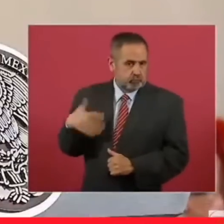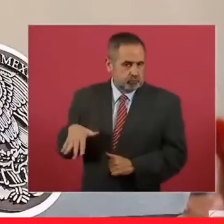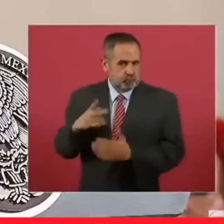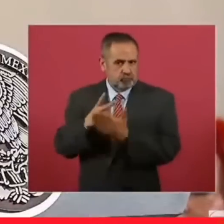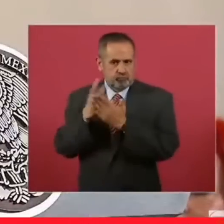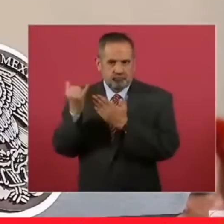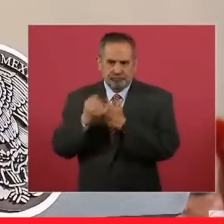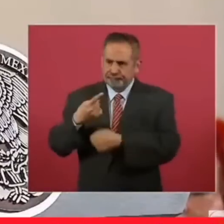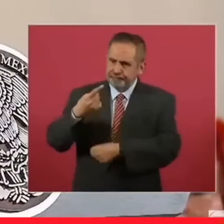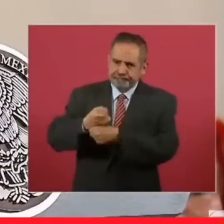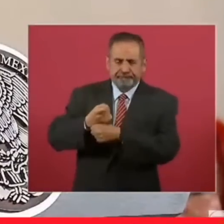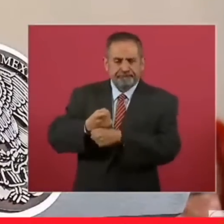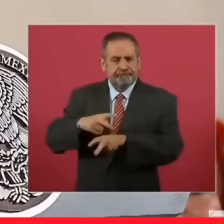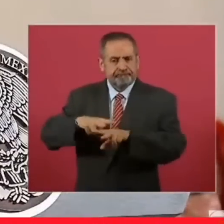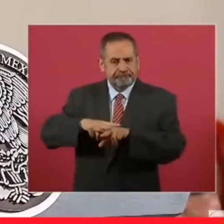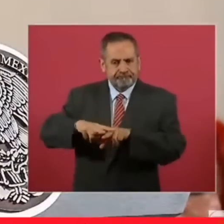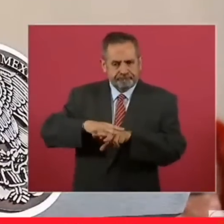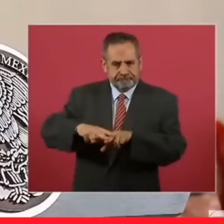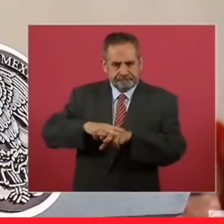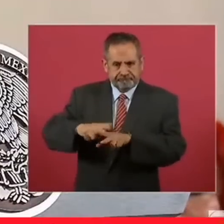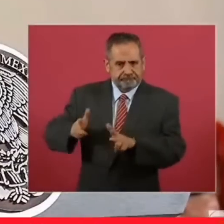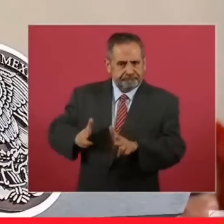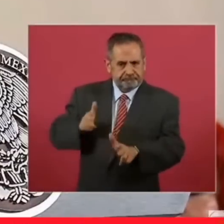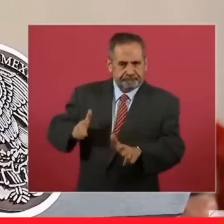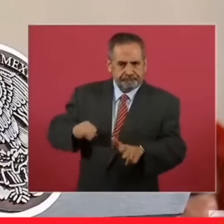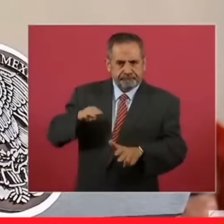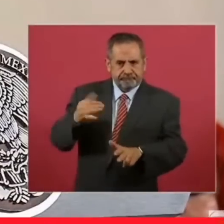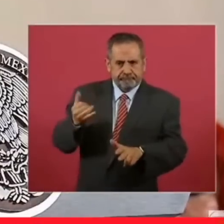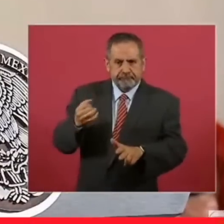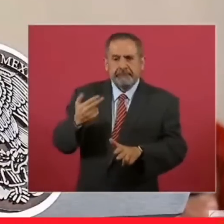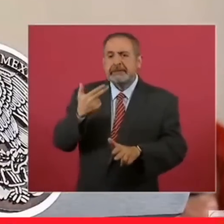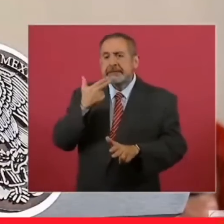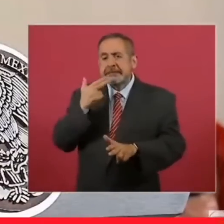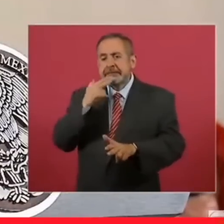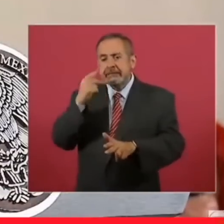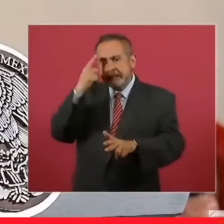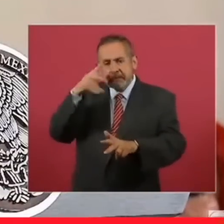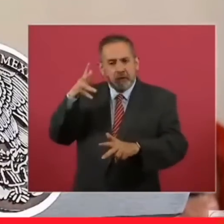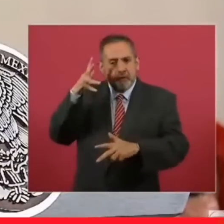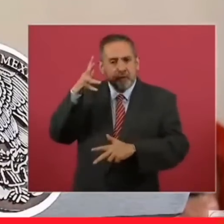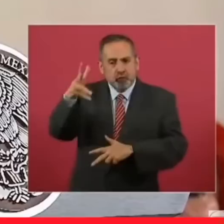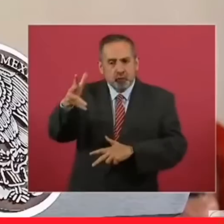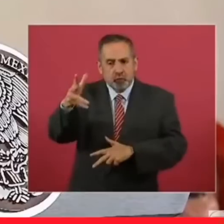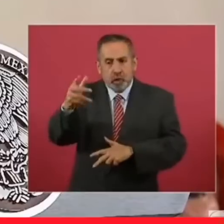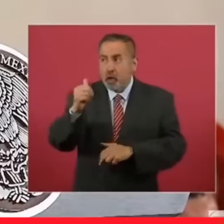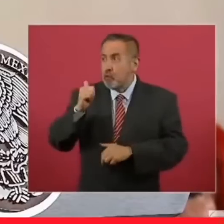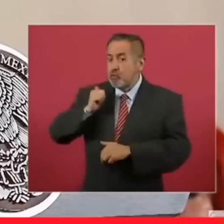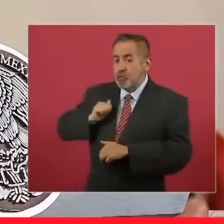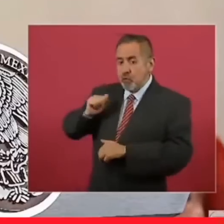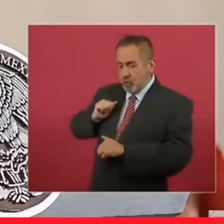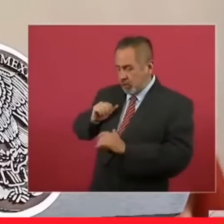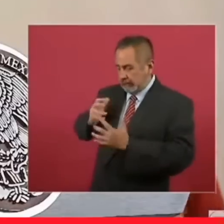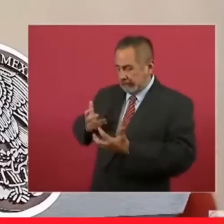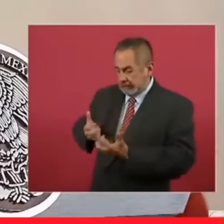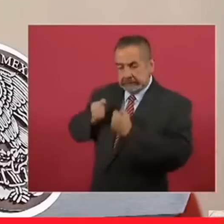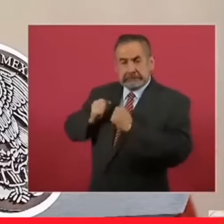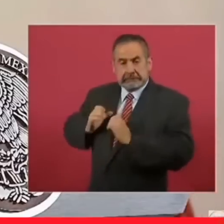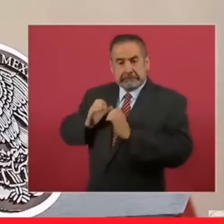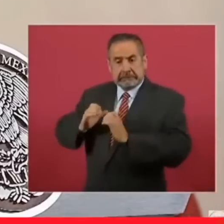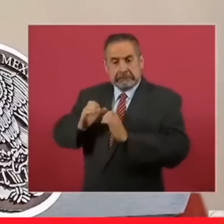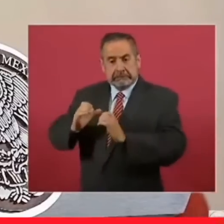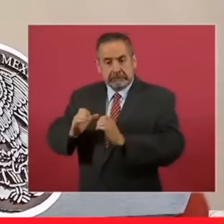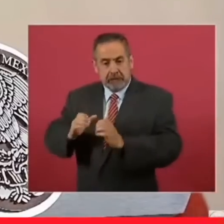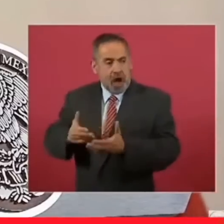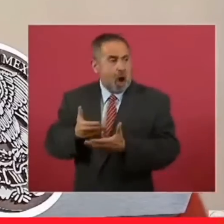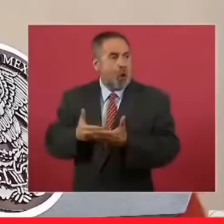proyecto prioritario del Tren Maya, construimos futuro, recuperamos pasado y reconfiguramos